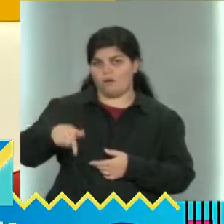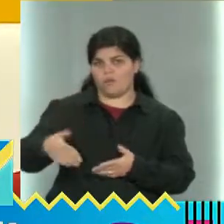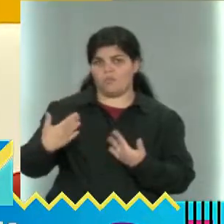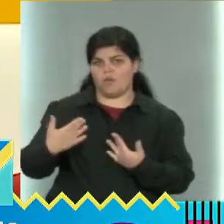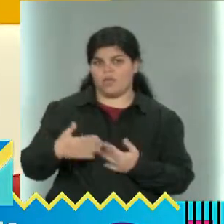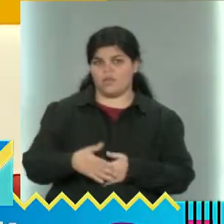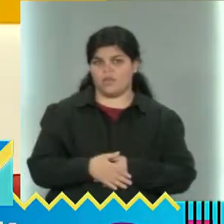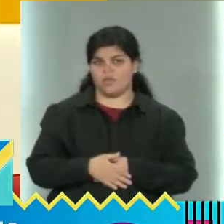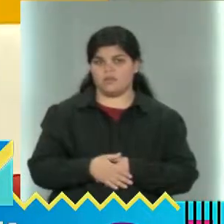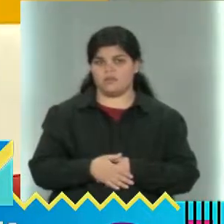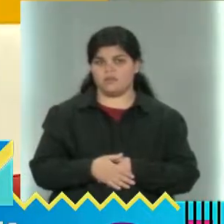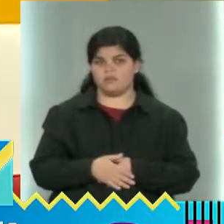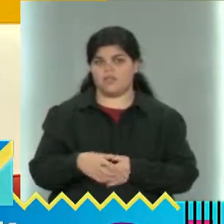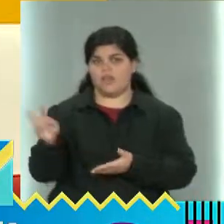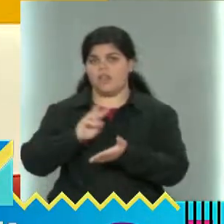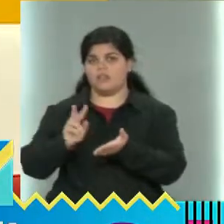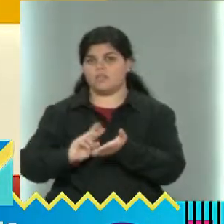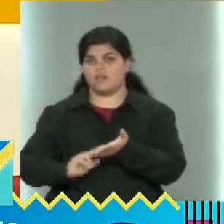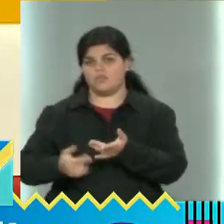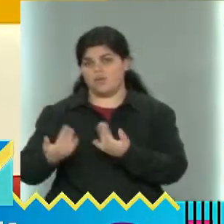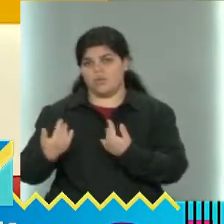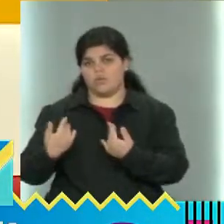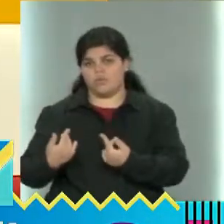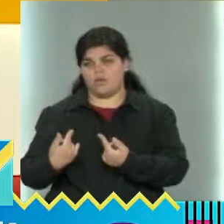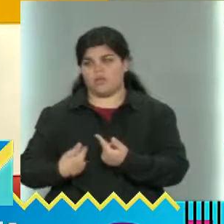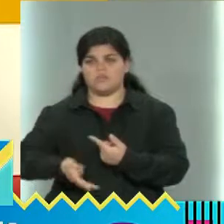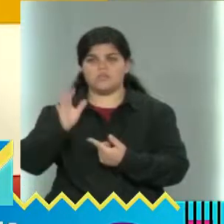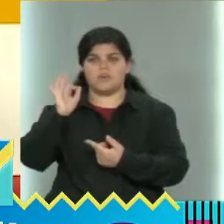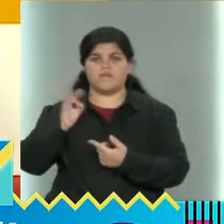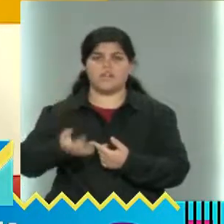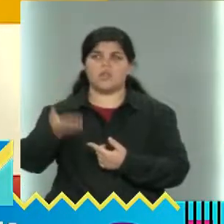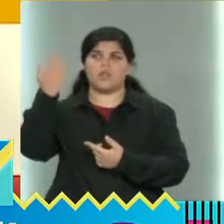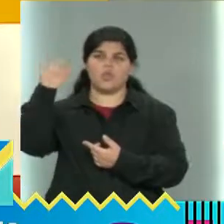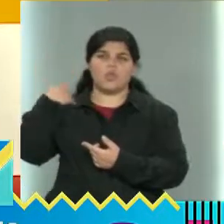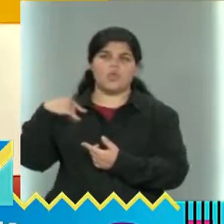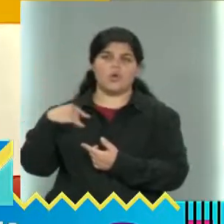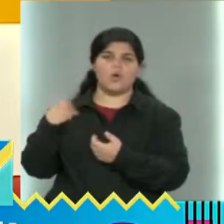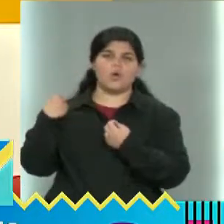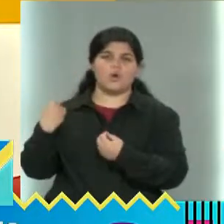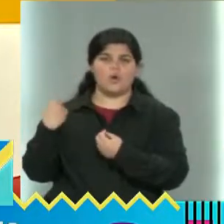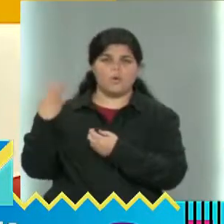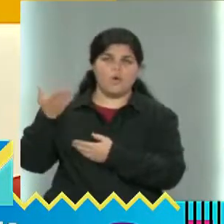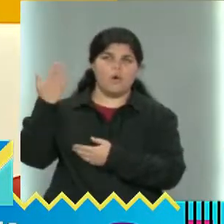puede tocar lo que sea, o ver desde dónde viene esto,